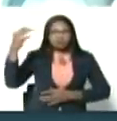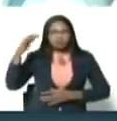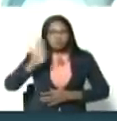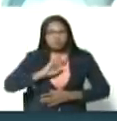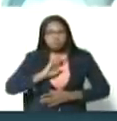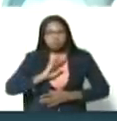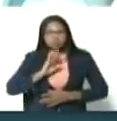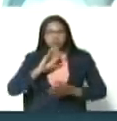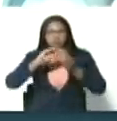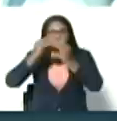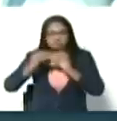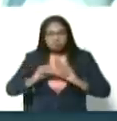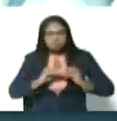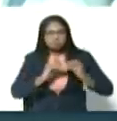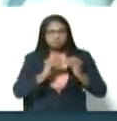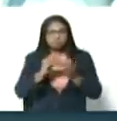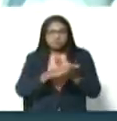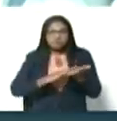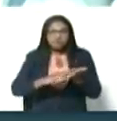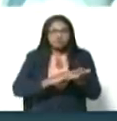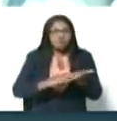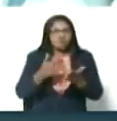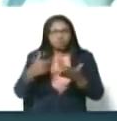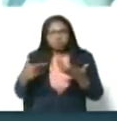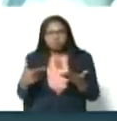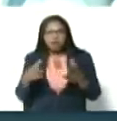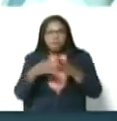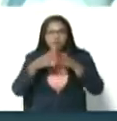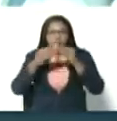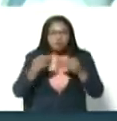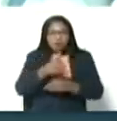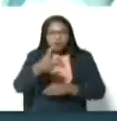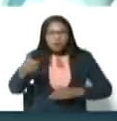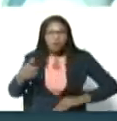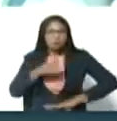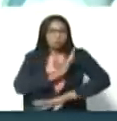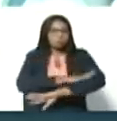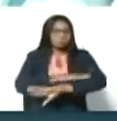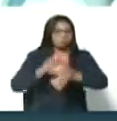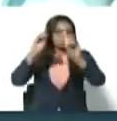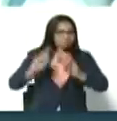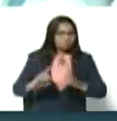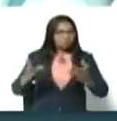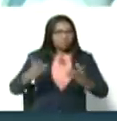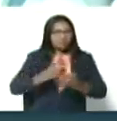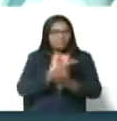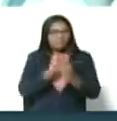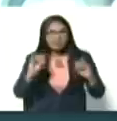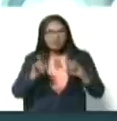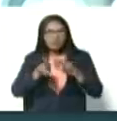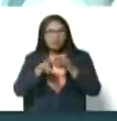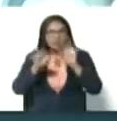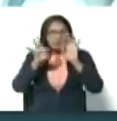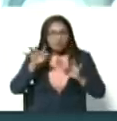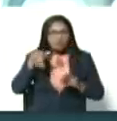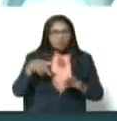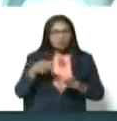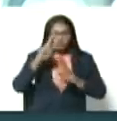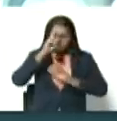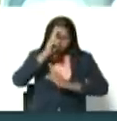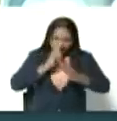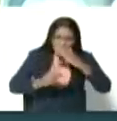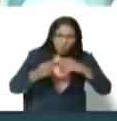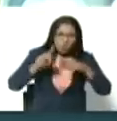de mejoría, un sueño colectivo de dignidad, de independencia, de decoro, de honor para el pueblo